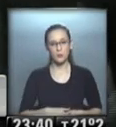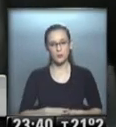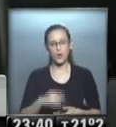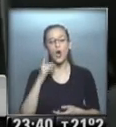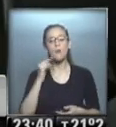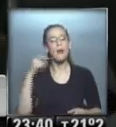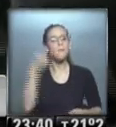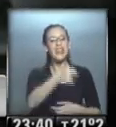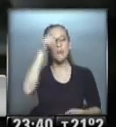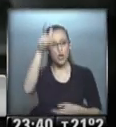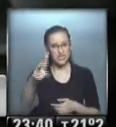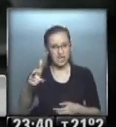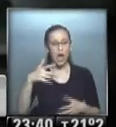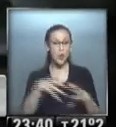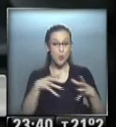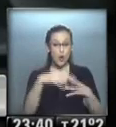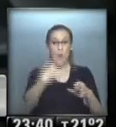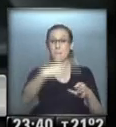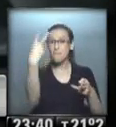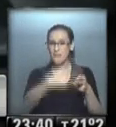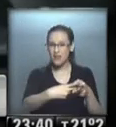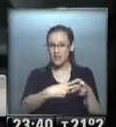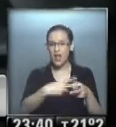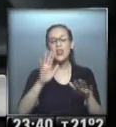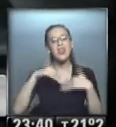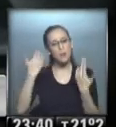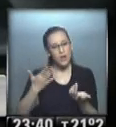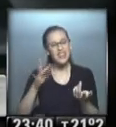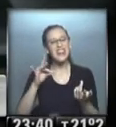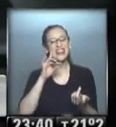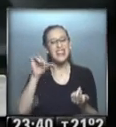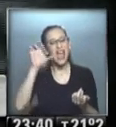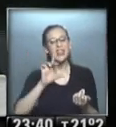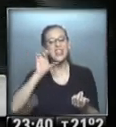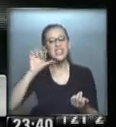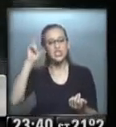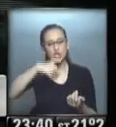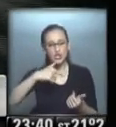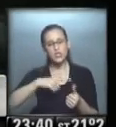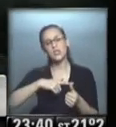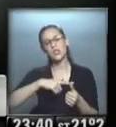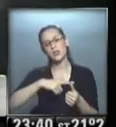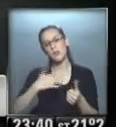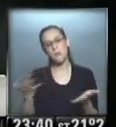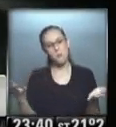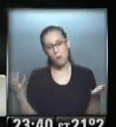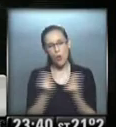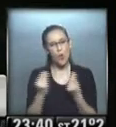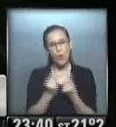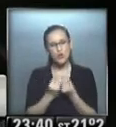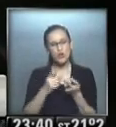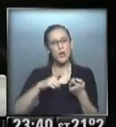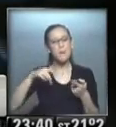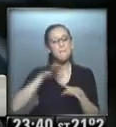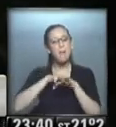una de las bandas nacionales que va a estar tocando. Después van a estar Nairobi, Dietrich. Después, no sé, qué sé yo, está Pez,